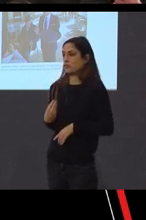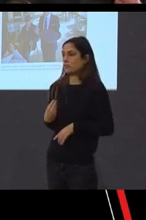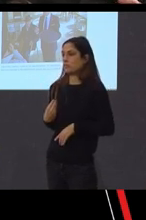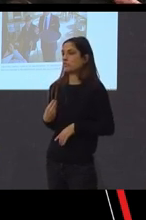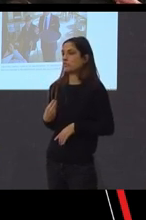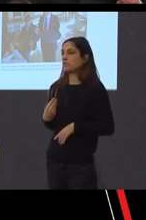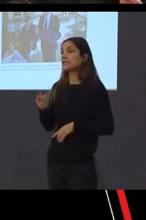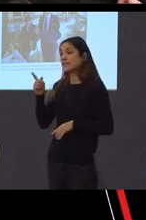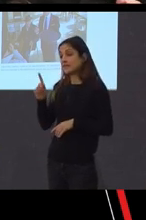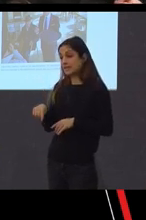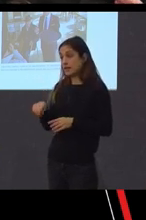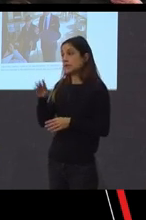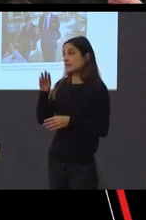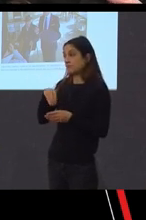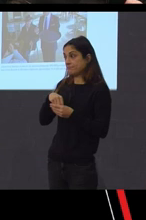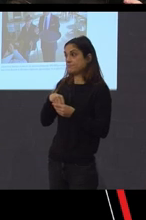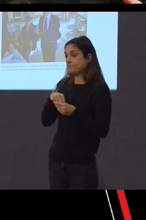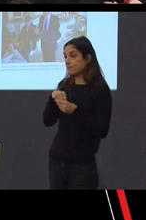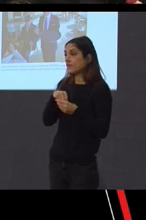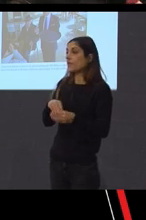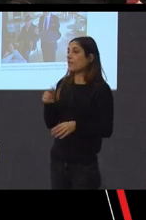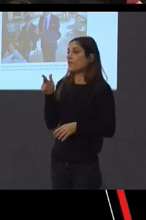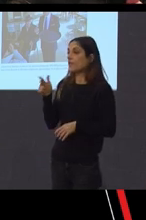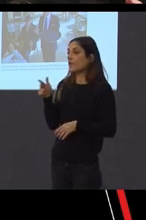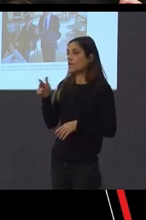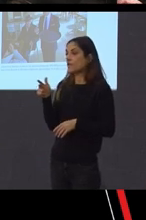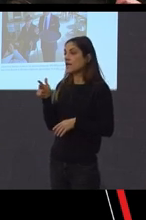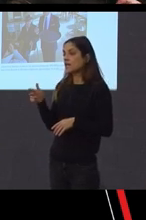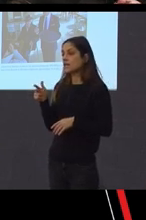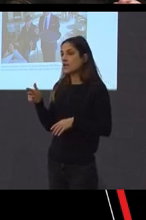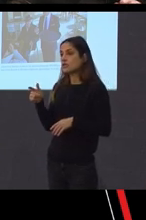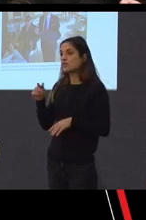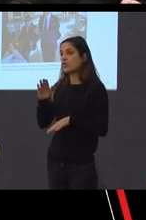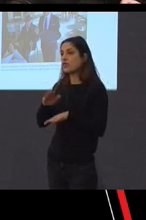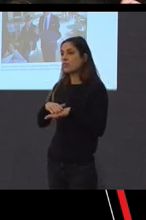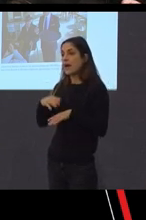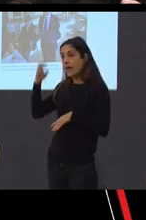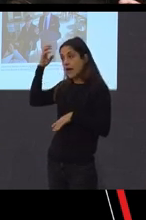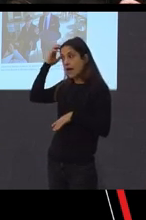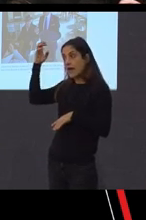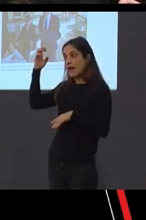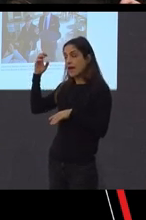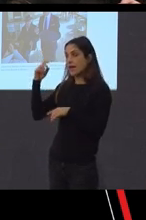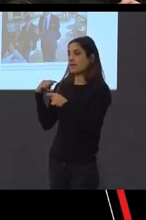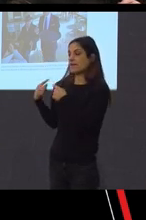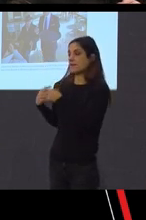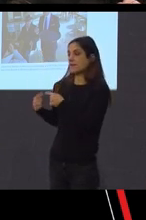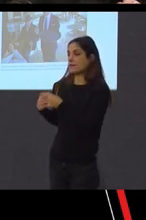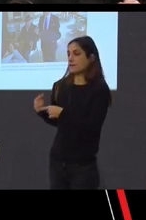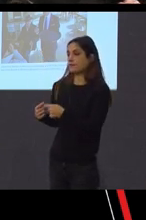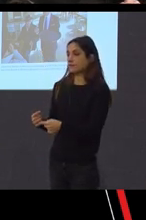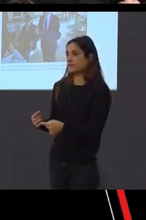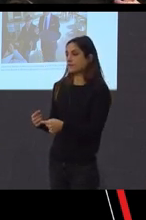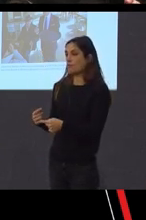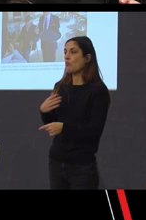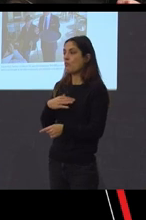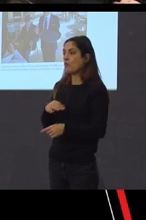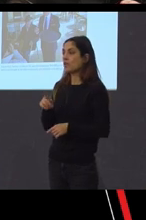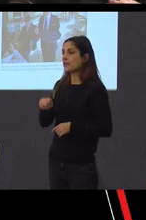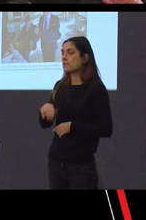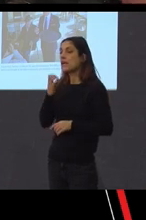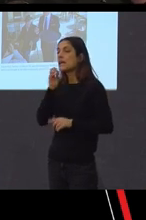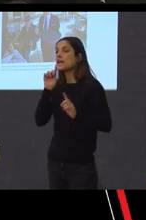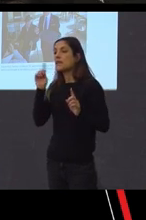isto incluiría incluso o dereito á lexitimidade para heredar o trono, non? Se Juan Carlos tivera un fillo